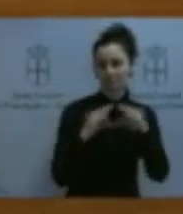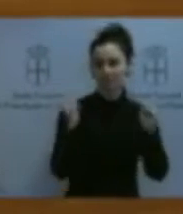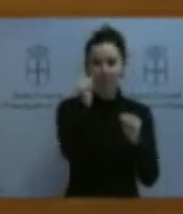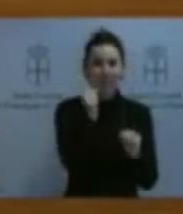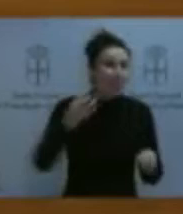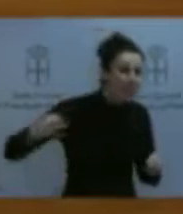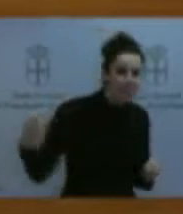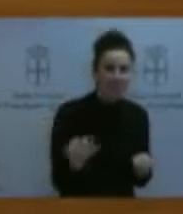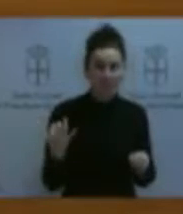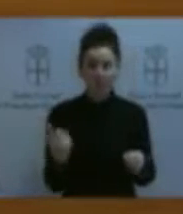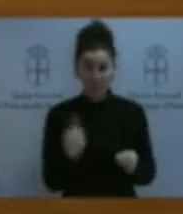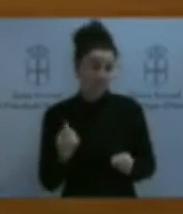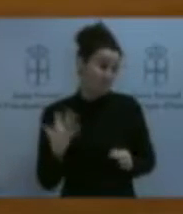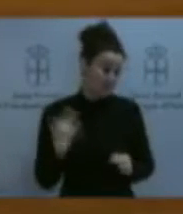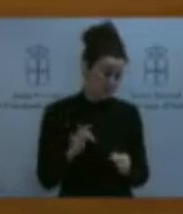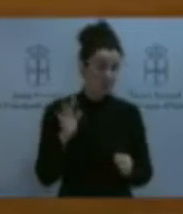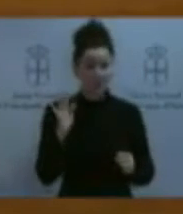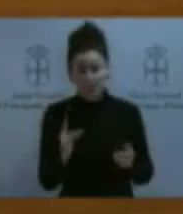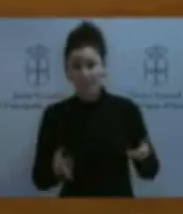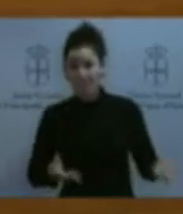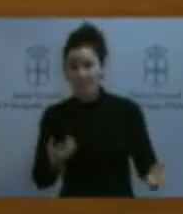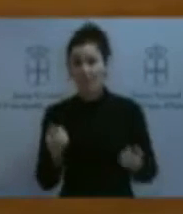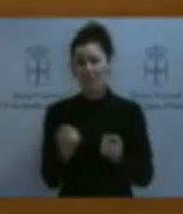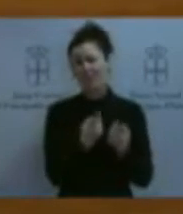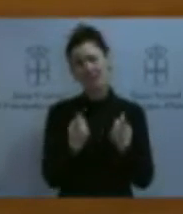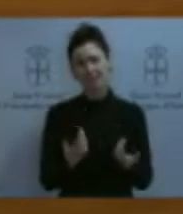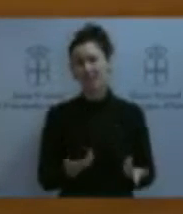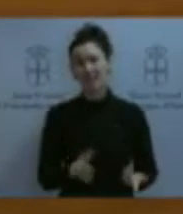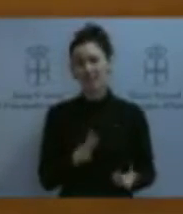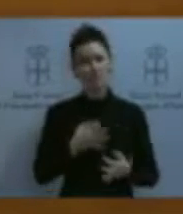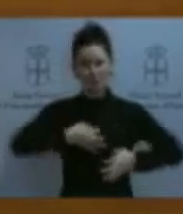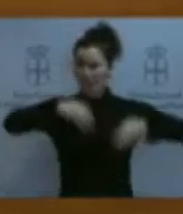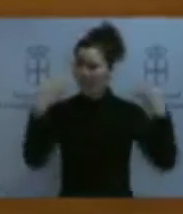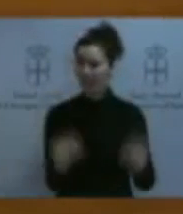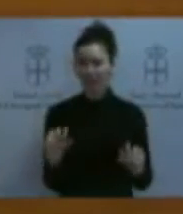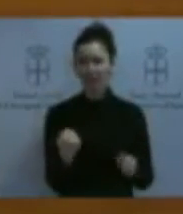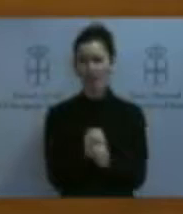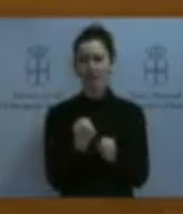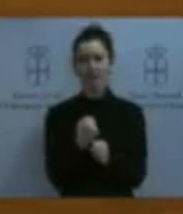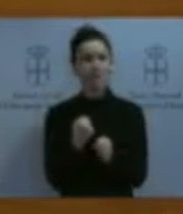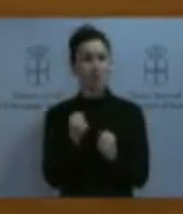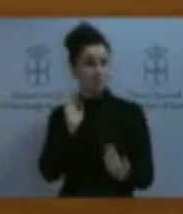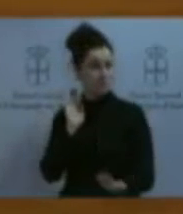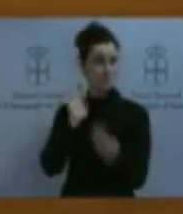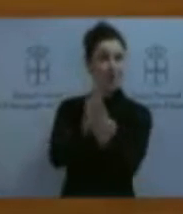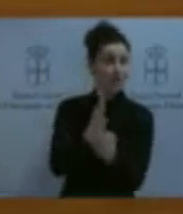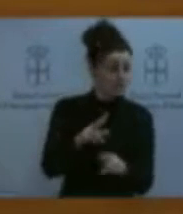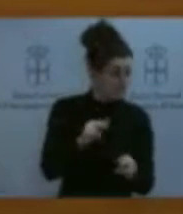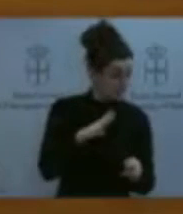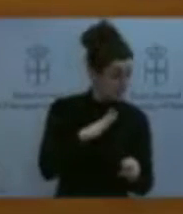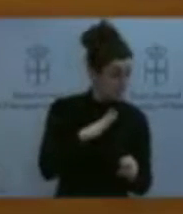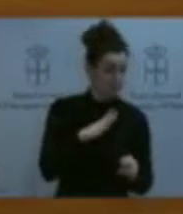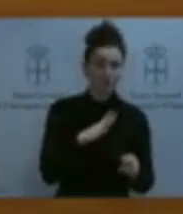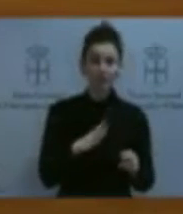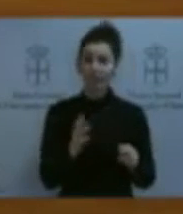creemos que si siguiese sin coger, pues bueno, sin afrontar realmente la situación dramática que nosotros creemos que